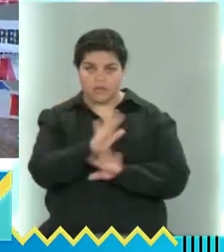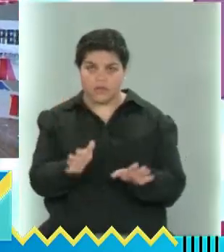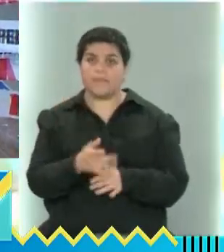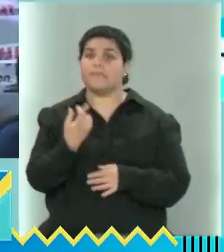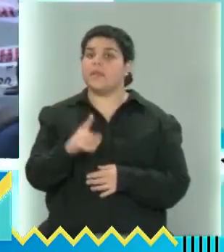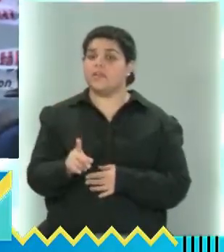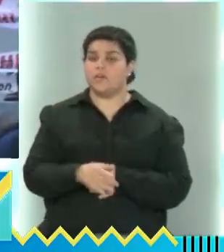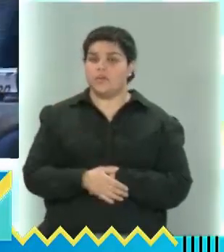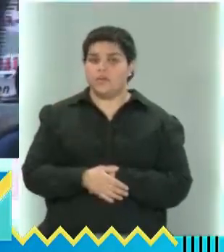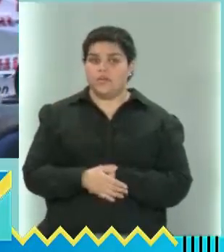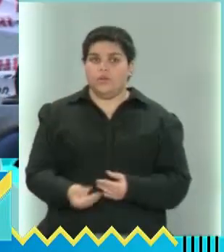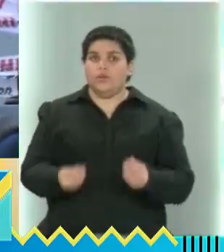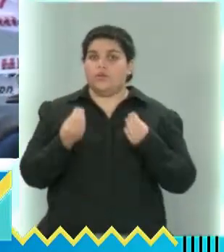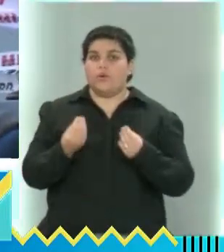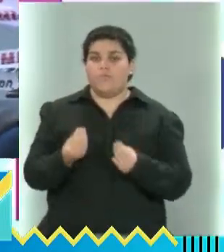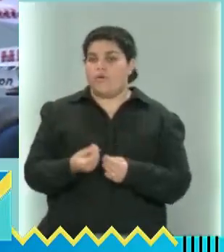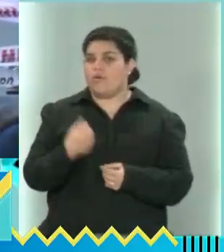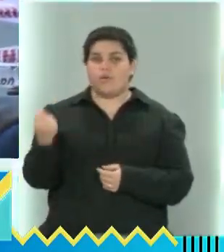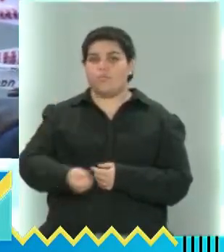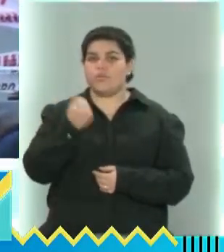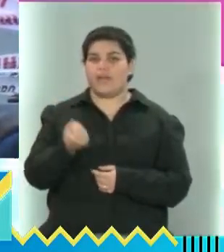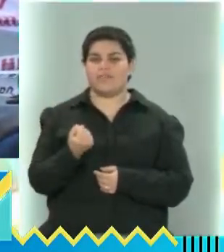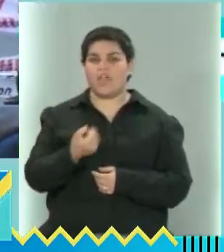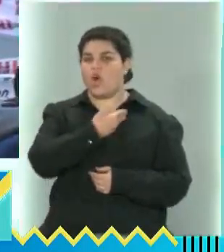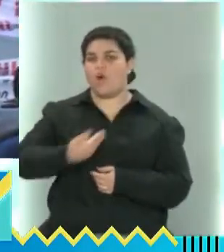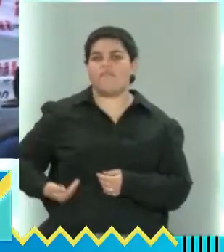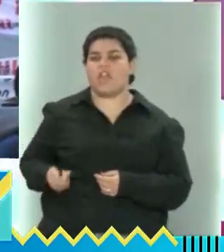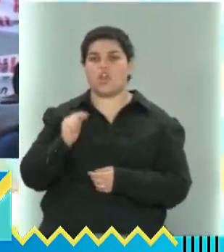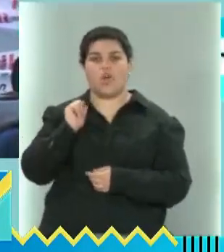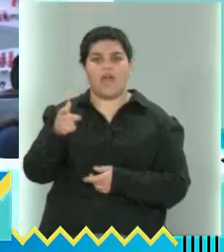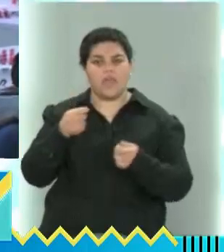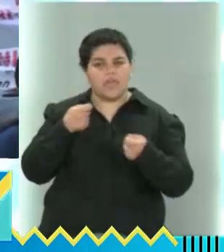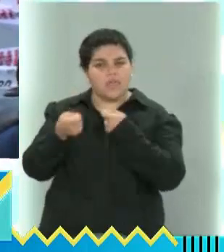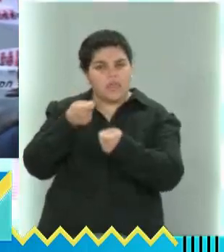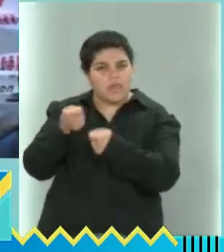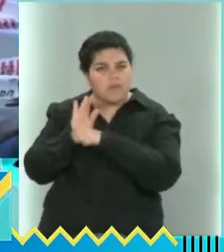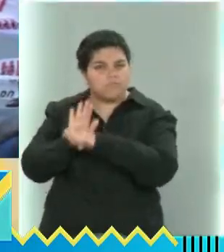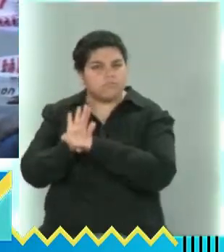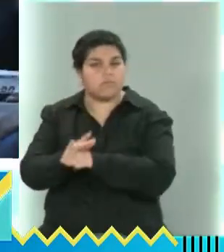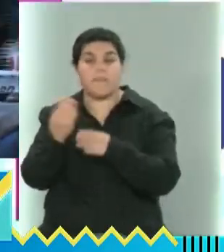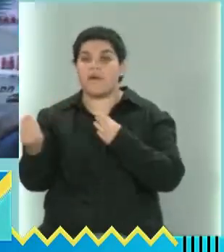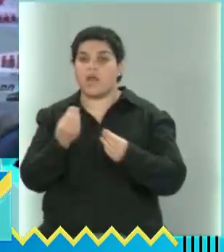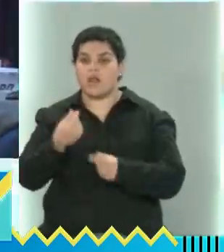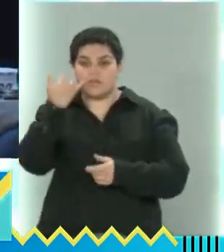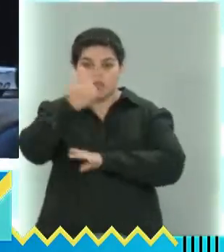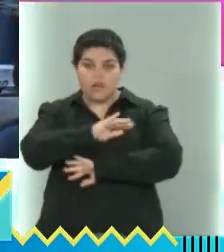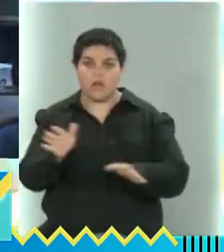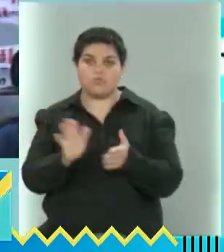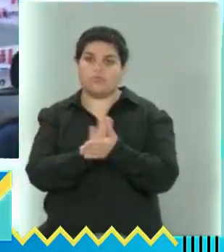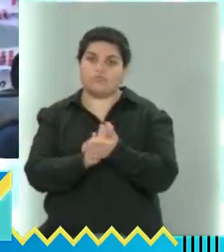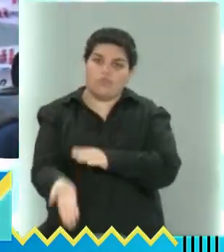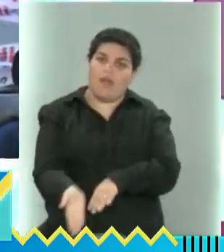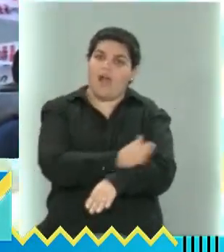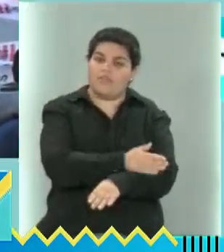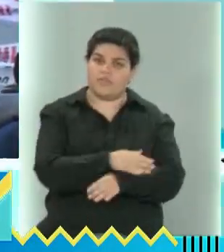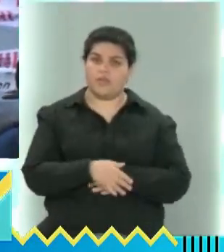presión debe ser hacia arriba y no hacia abajo. Por eso digo que tenemos que presionar en conjunto para que no lleguemos a esta situación. Bien.